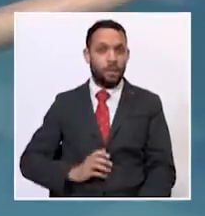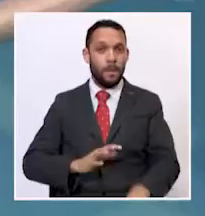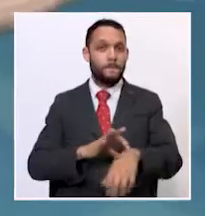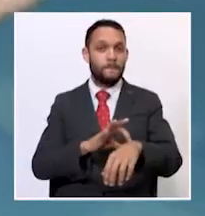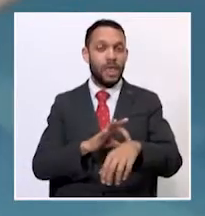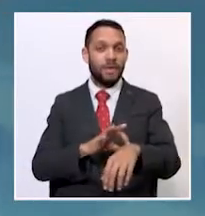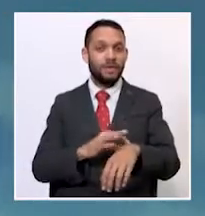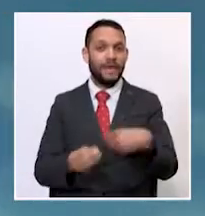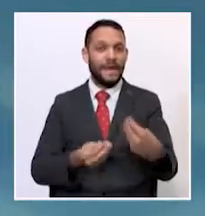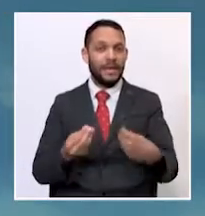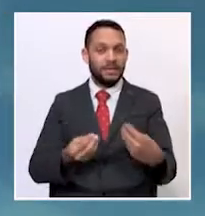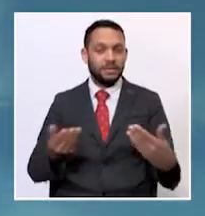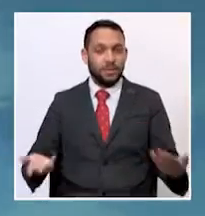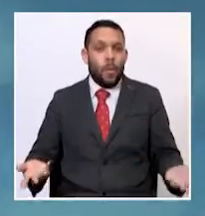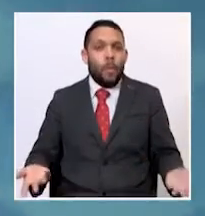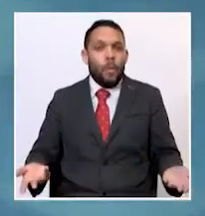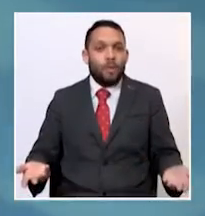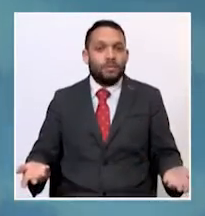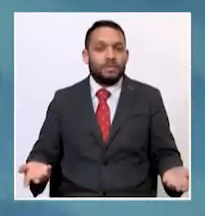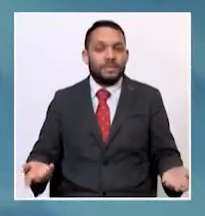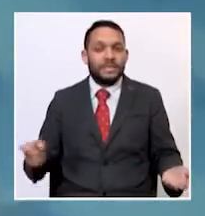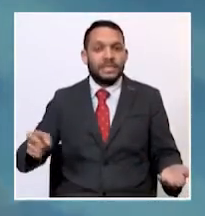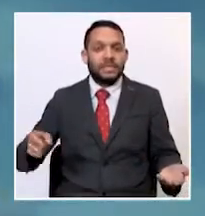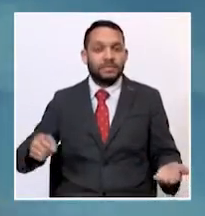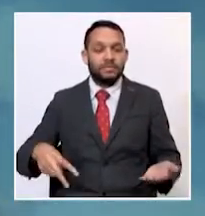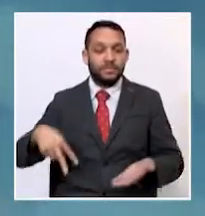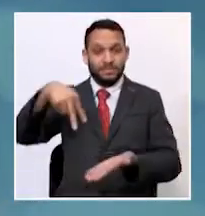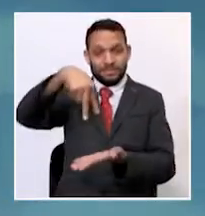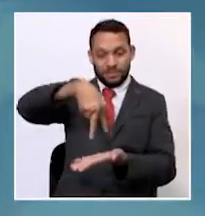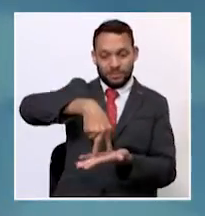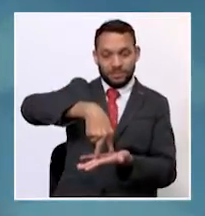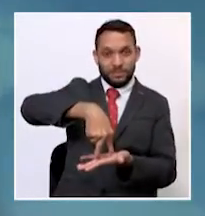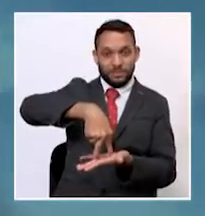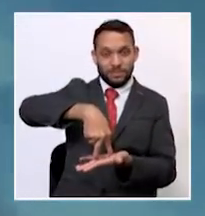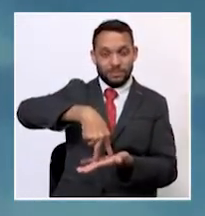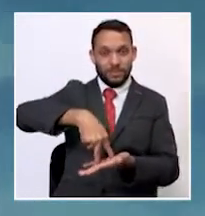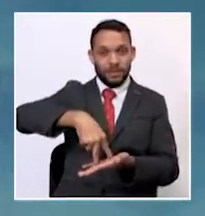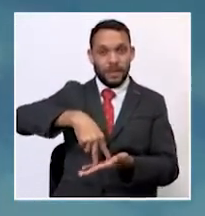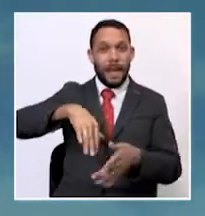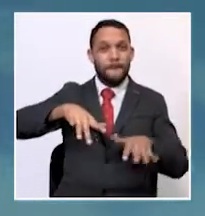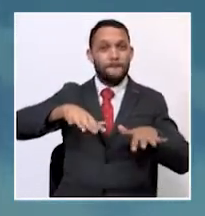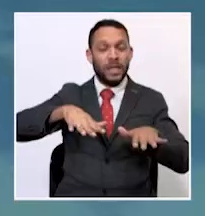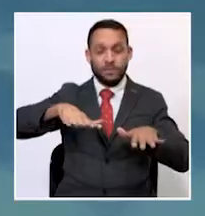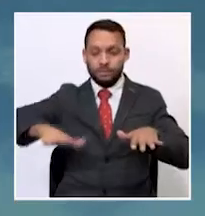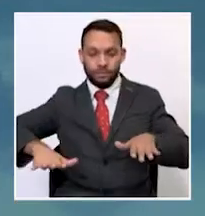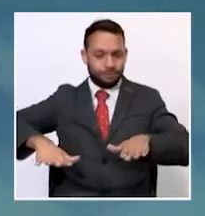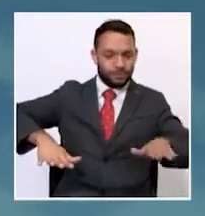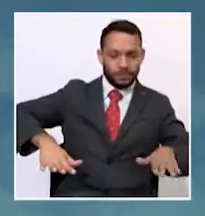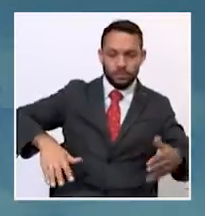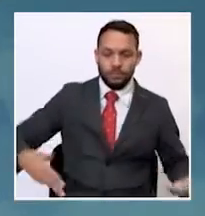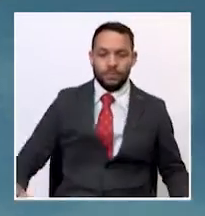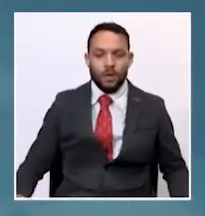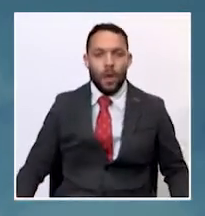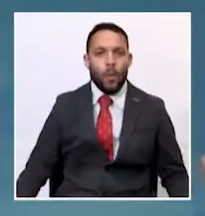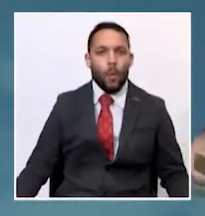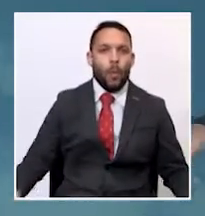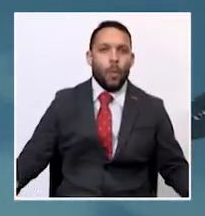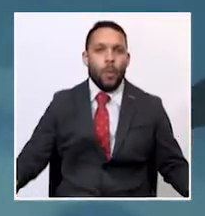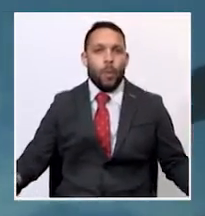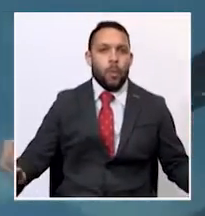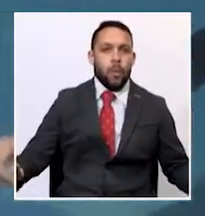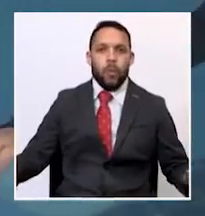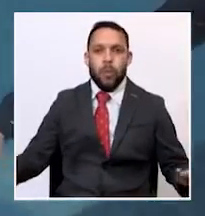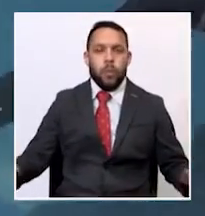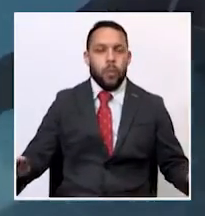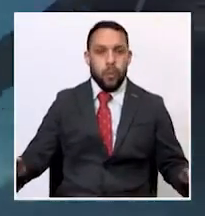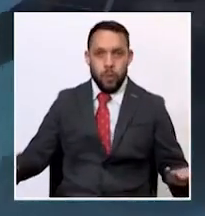es que, claro, ellos tienen que adquirir unas posiciones especiales. Ven si puede Mauricio tomar al doctor Diego,